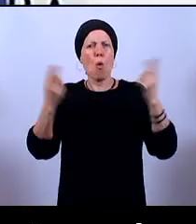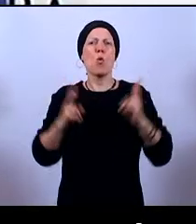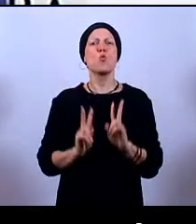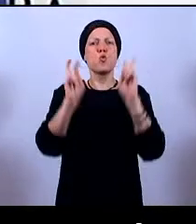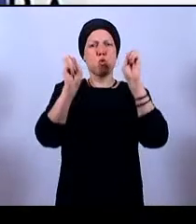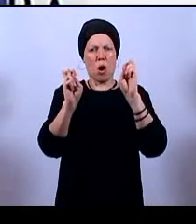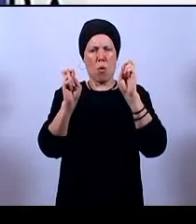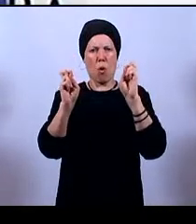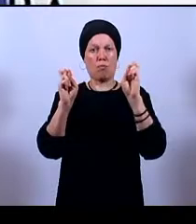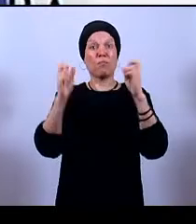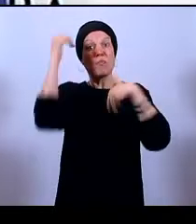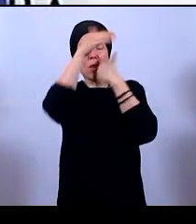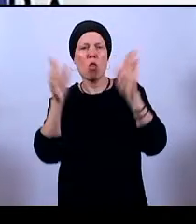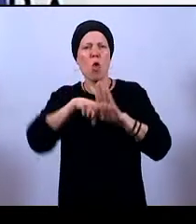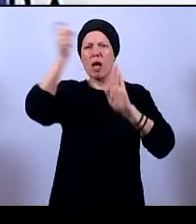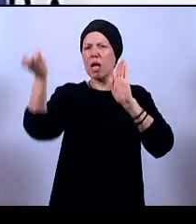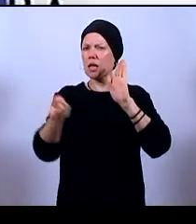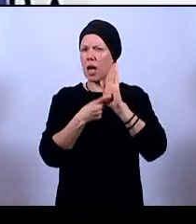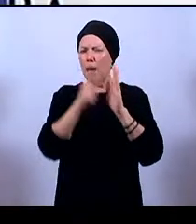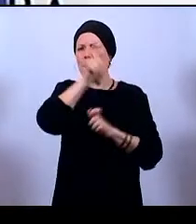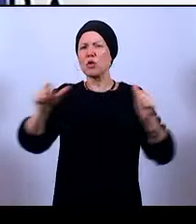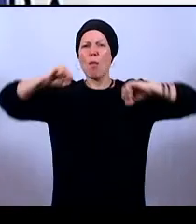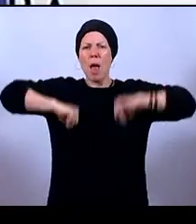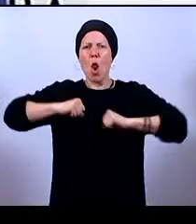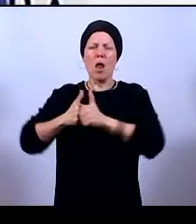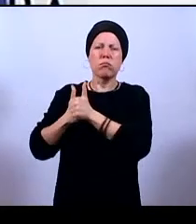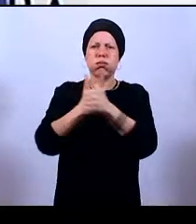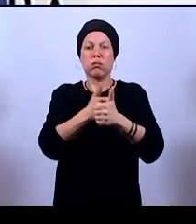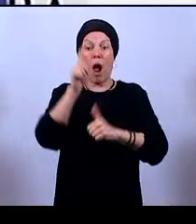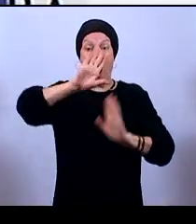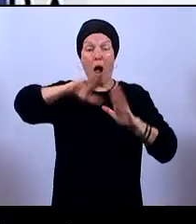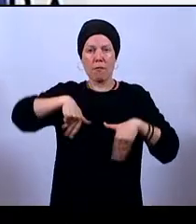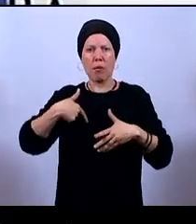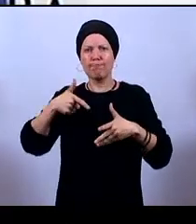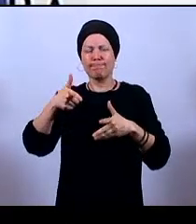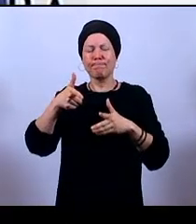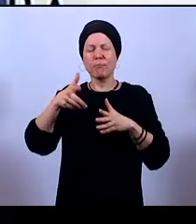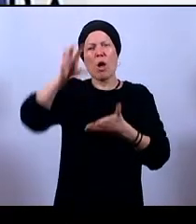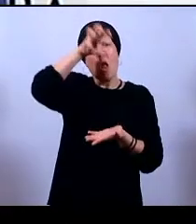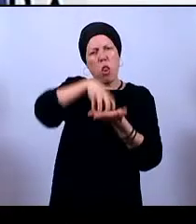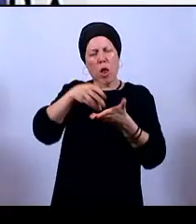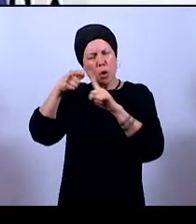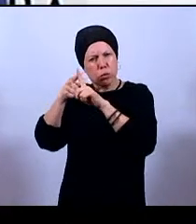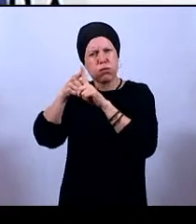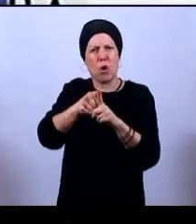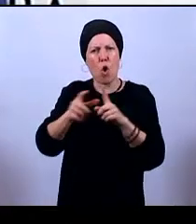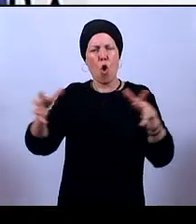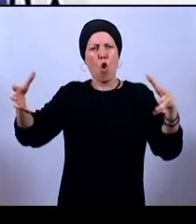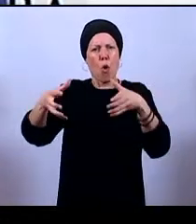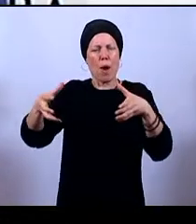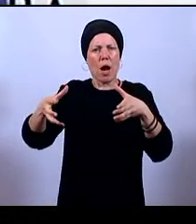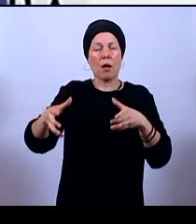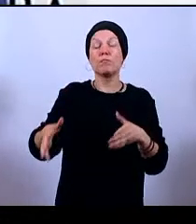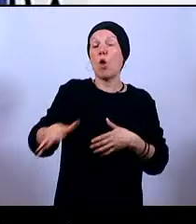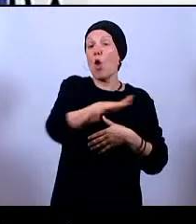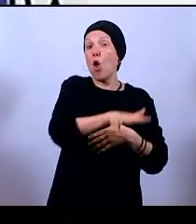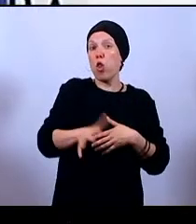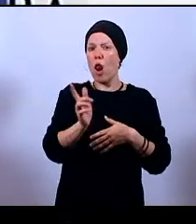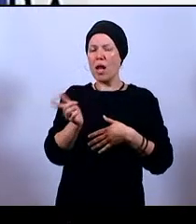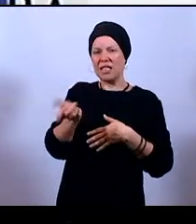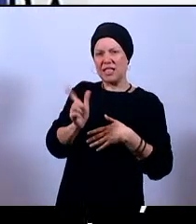atención integral a mayores dependientes, que se convertirá en el centro de referencia comarcal en el área de salud de